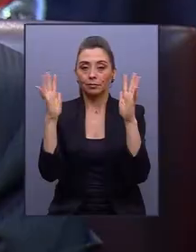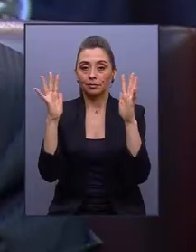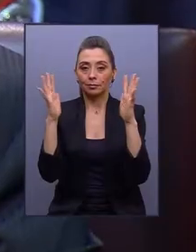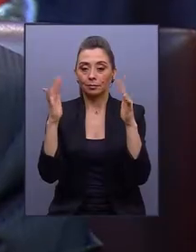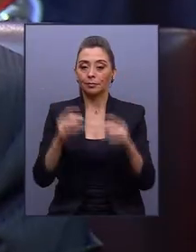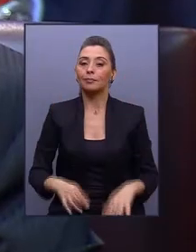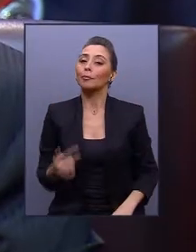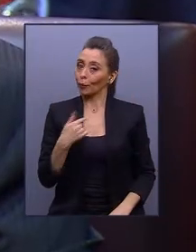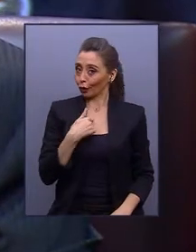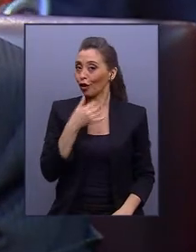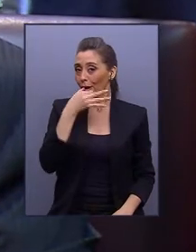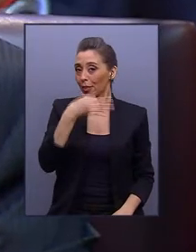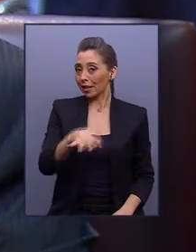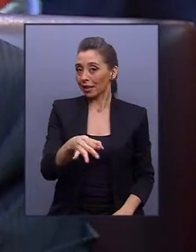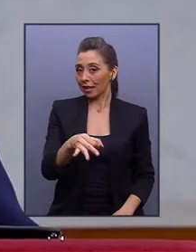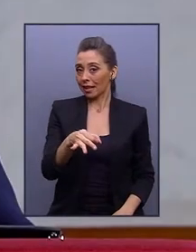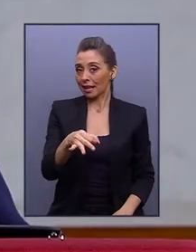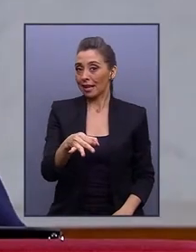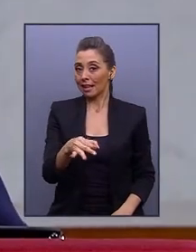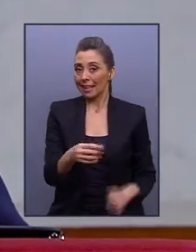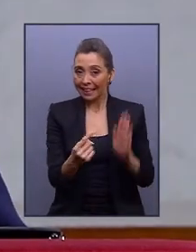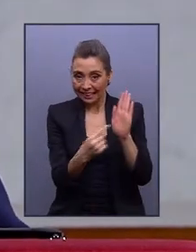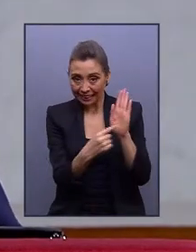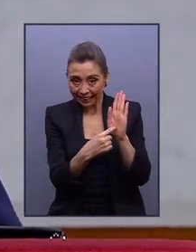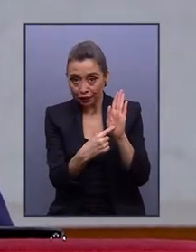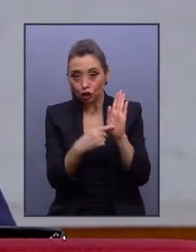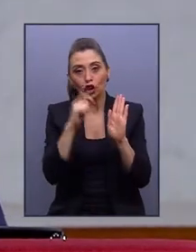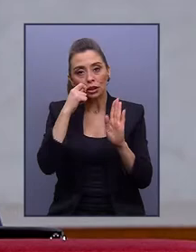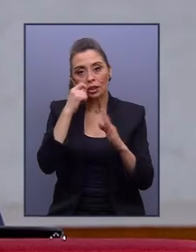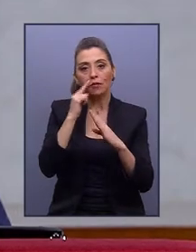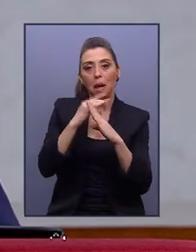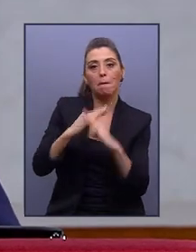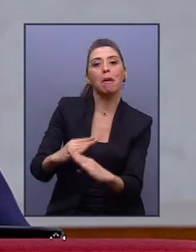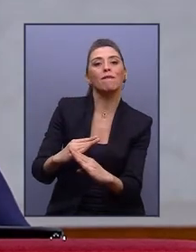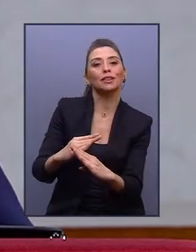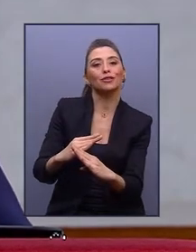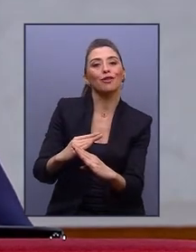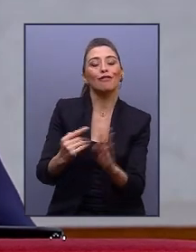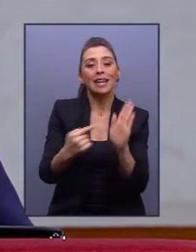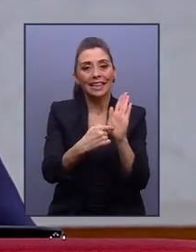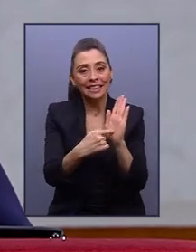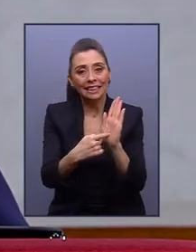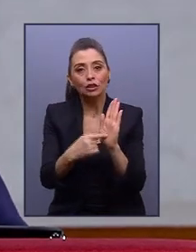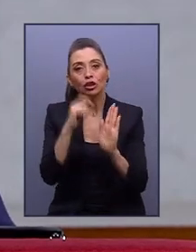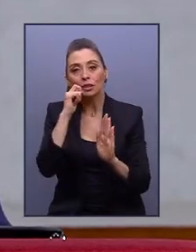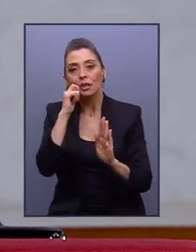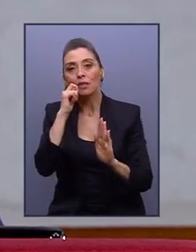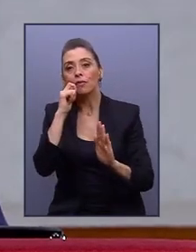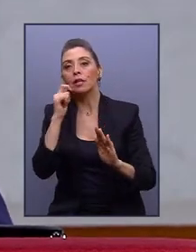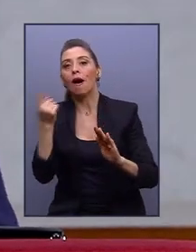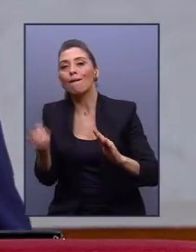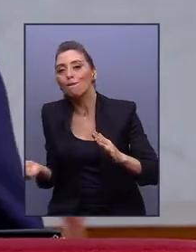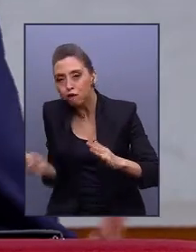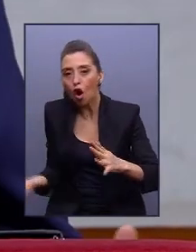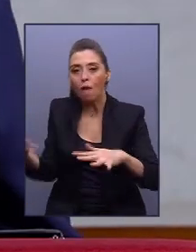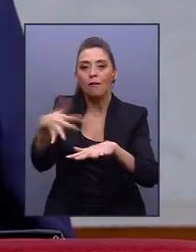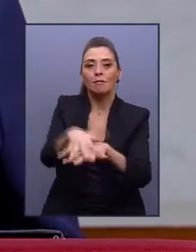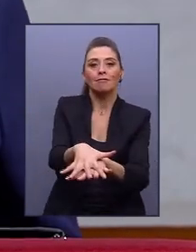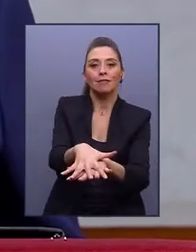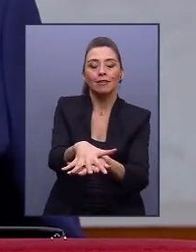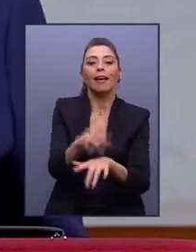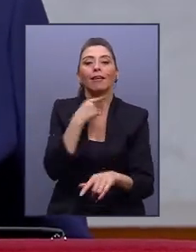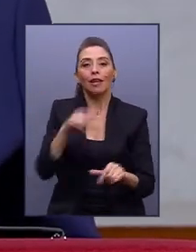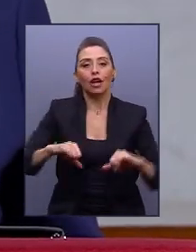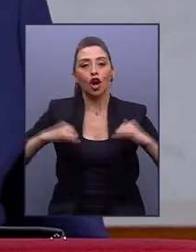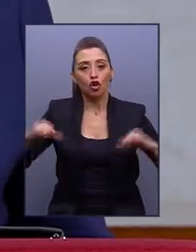yo diría, eso es prevención. Eso es reinserción. Eso es lo que queremos para